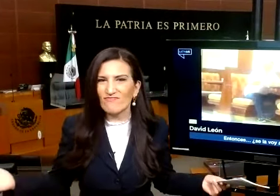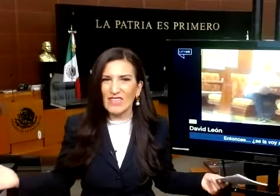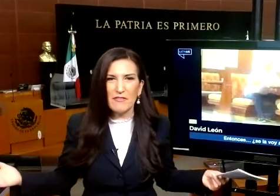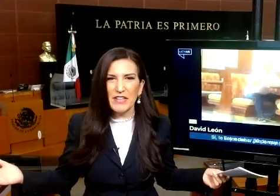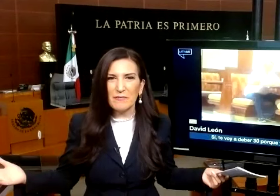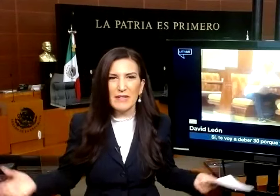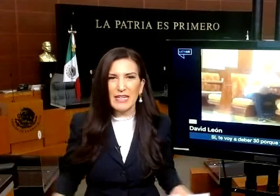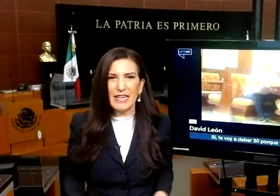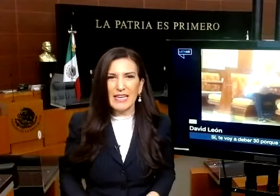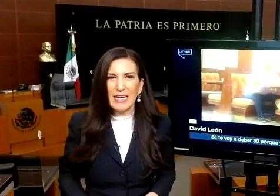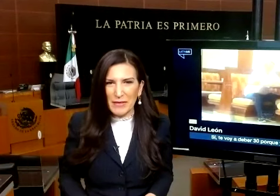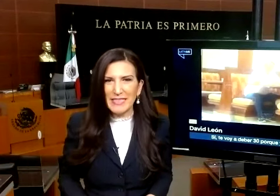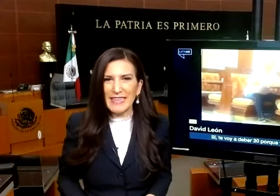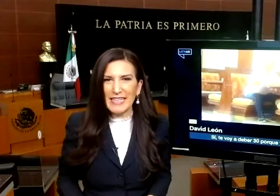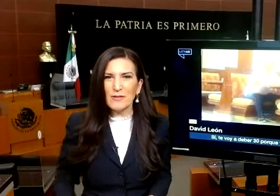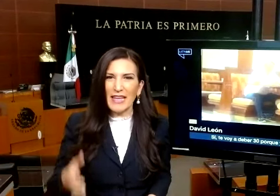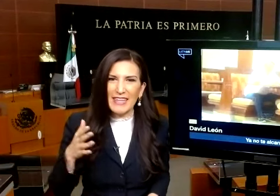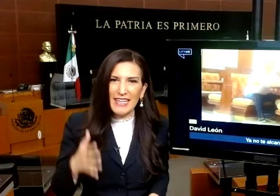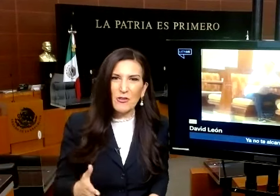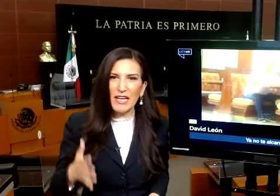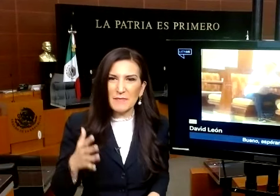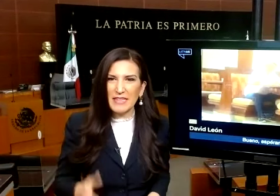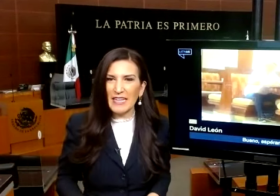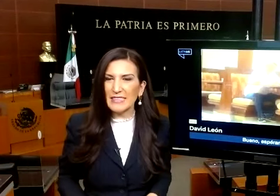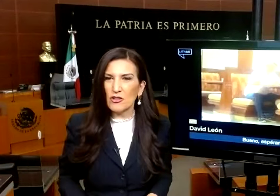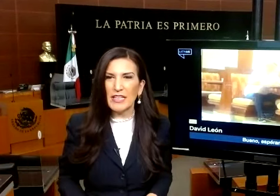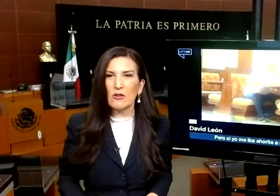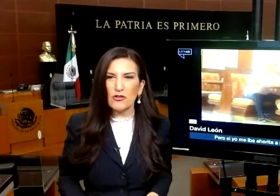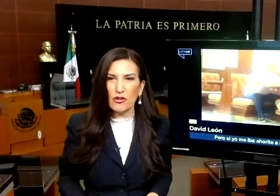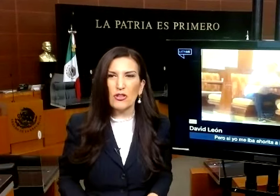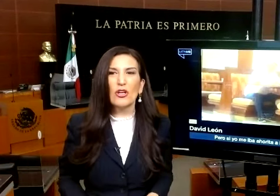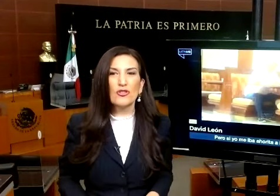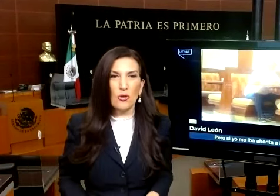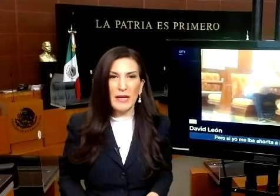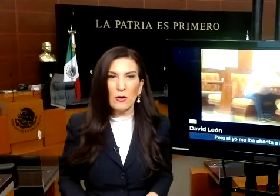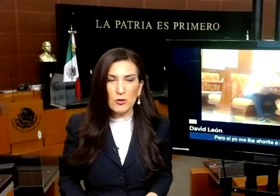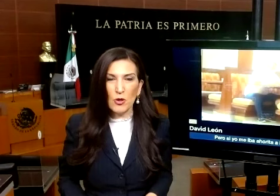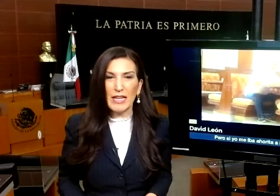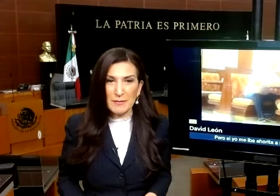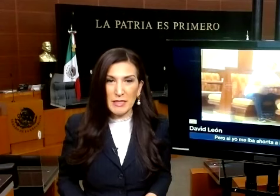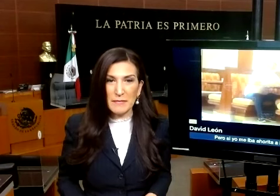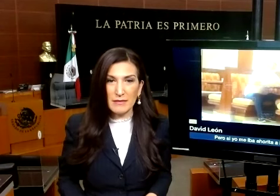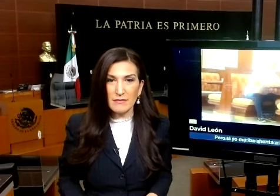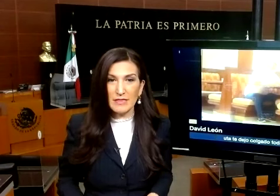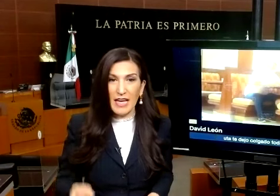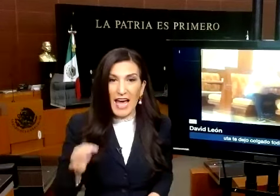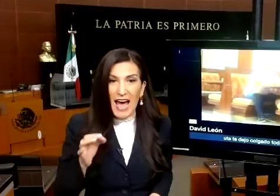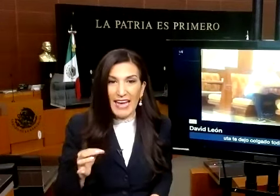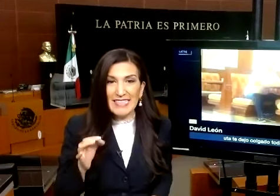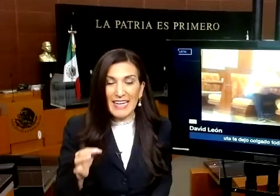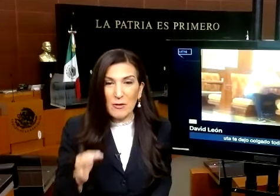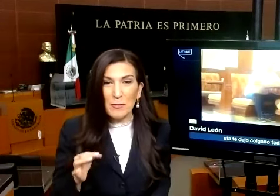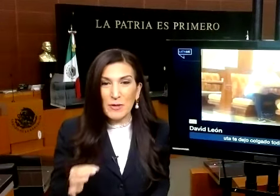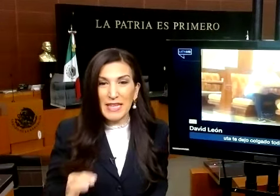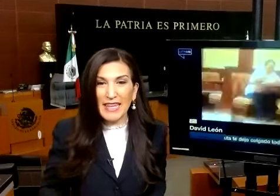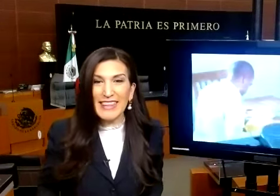billetes. En fin, el presidente es un adicto a las mentiras y no tiene control sobre el uso de las mismas.